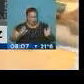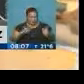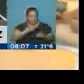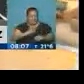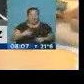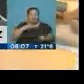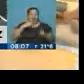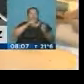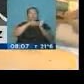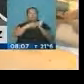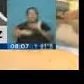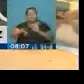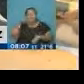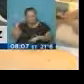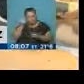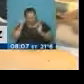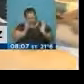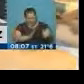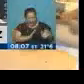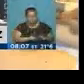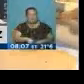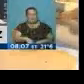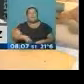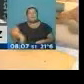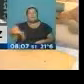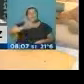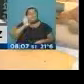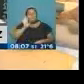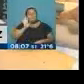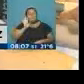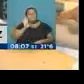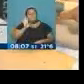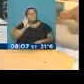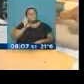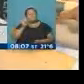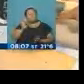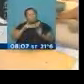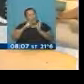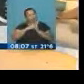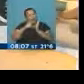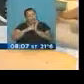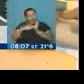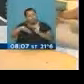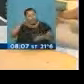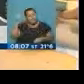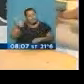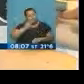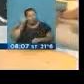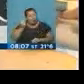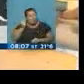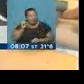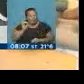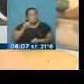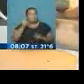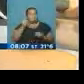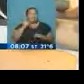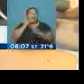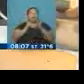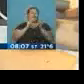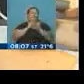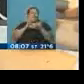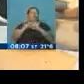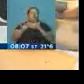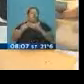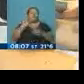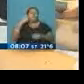a los dos artículos más importantes. El artículo en primer grado de importancia para referir cómo se